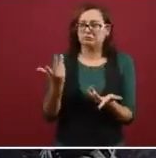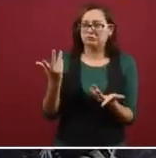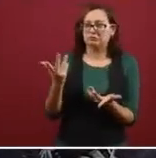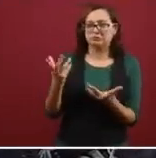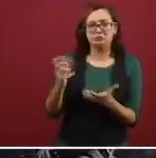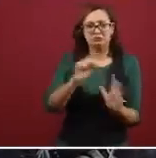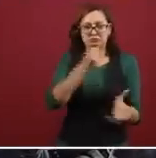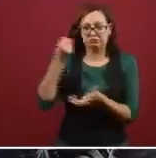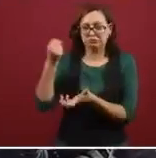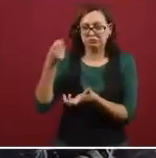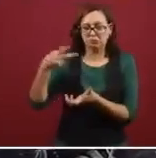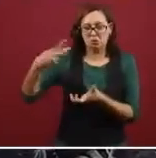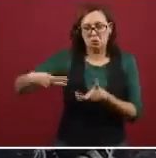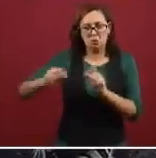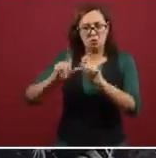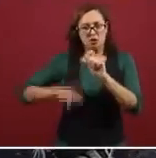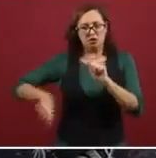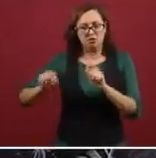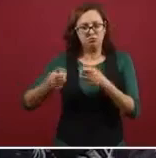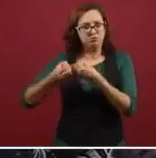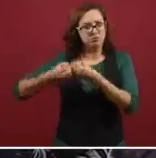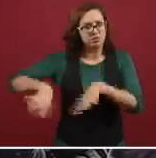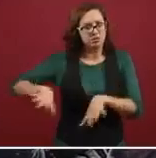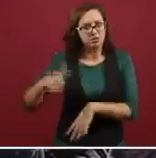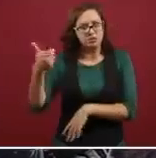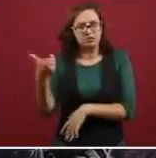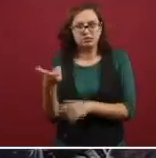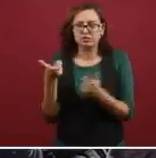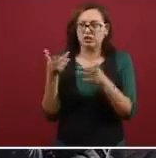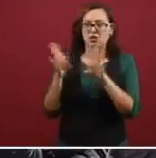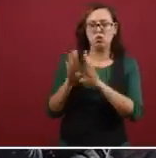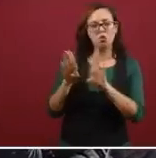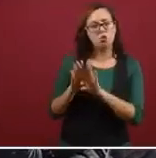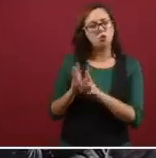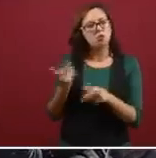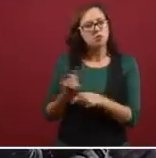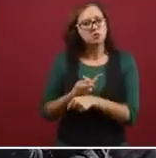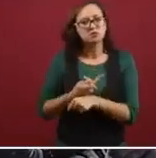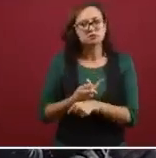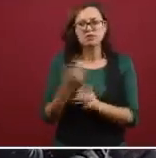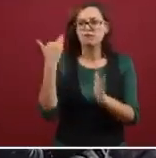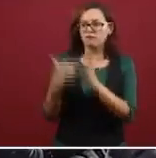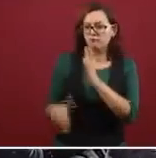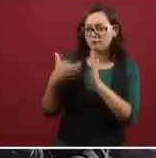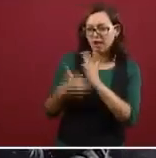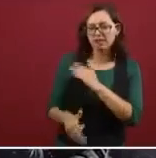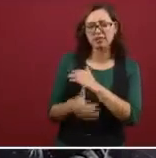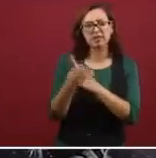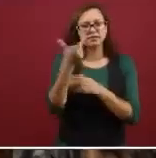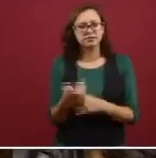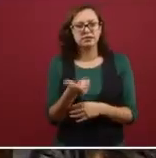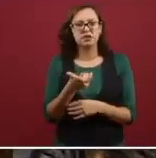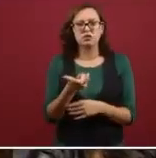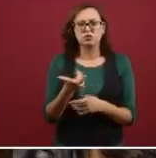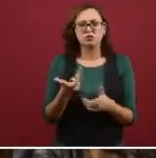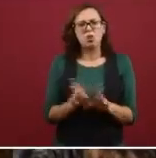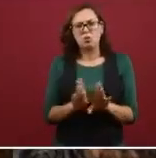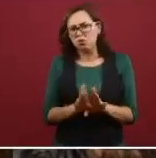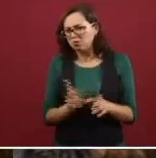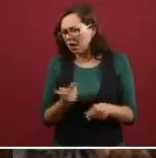egresos. ¿Cómo van a recuperar esa pérdida, esa falta de ingreso de Pemex, señor